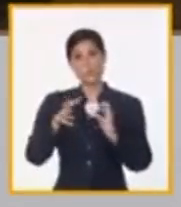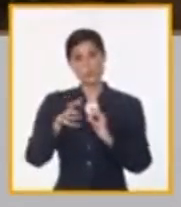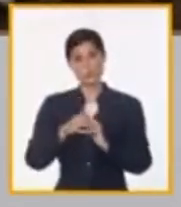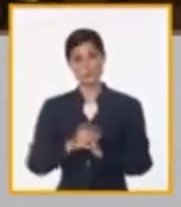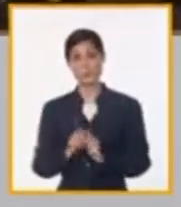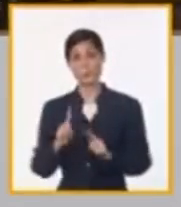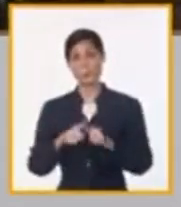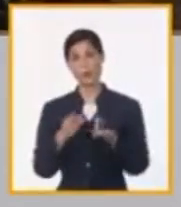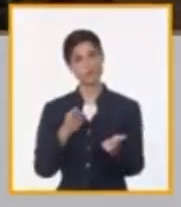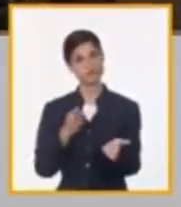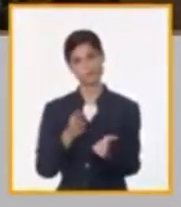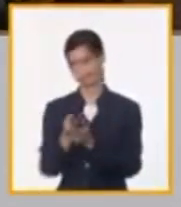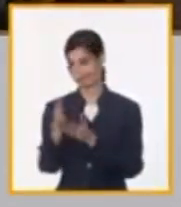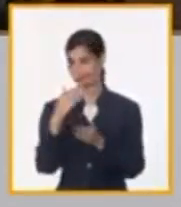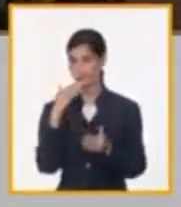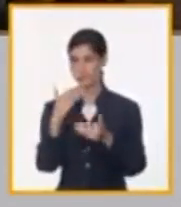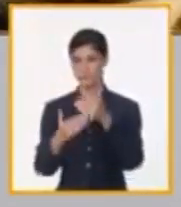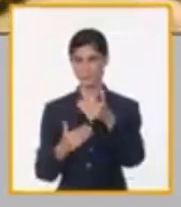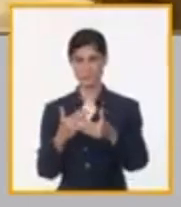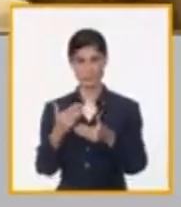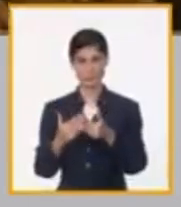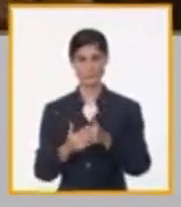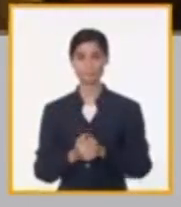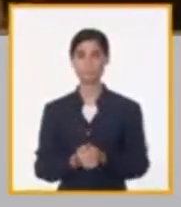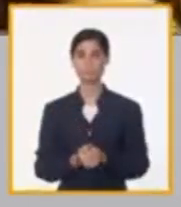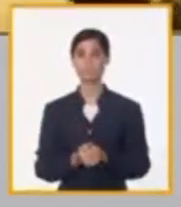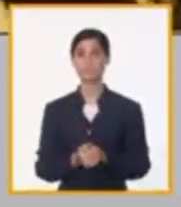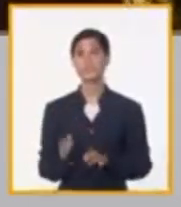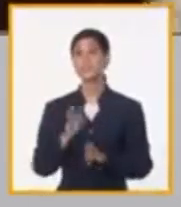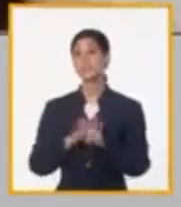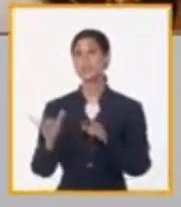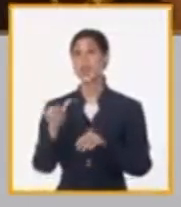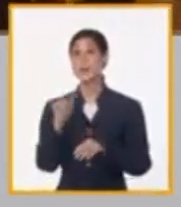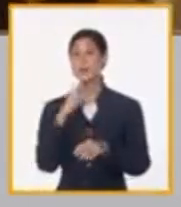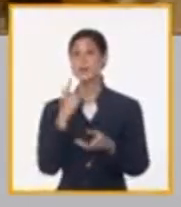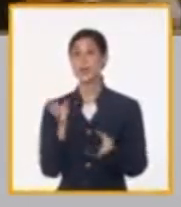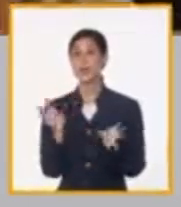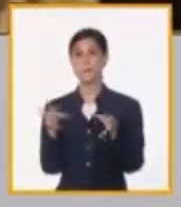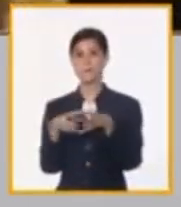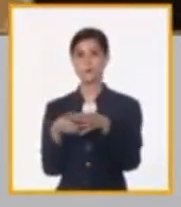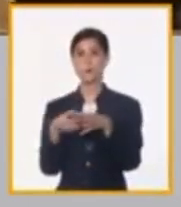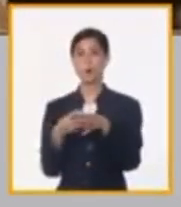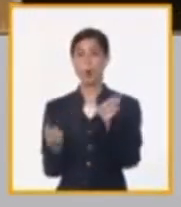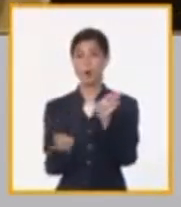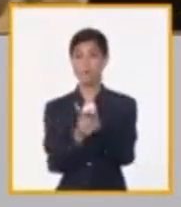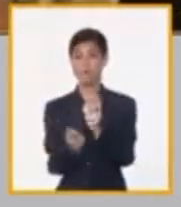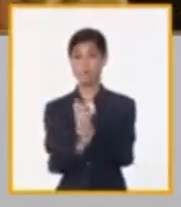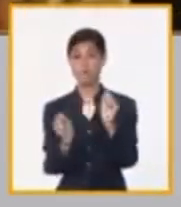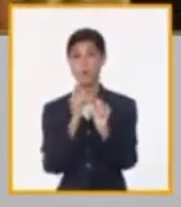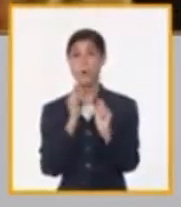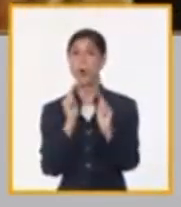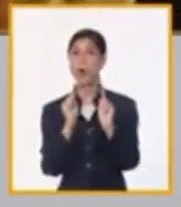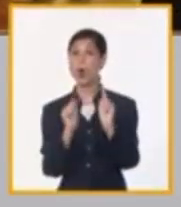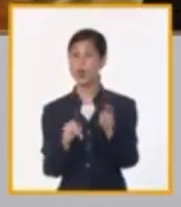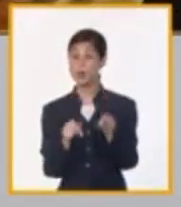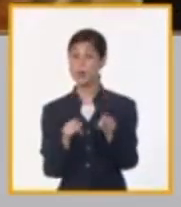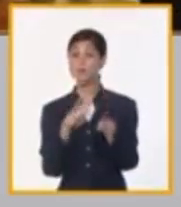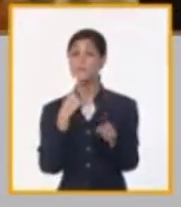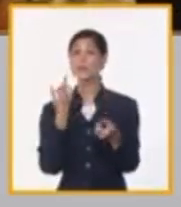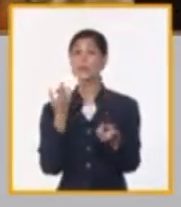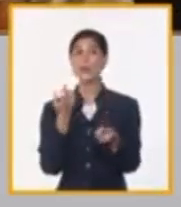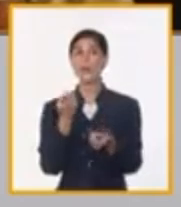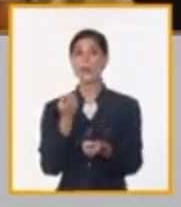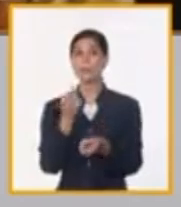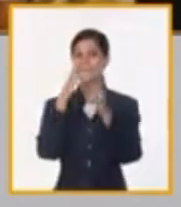de este atentado de estos atentados terroristas cosa que ningún medio internacional de noticias